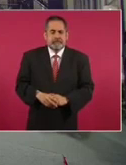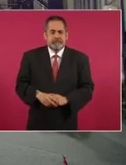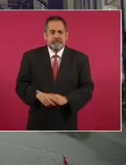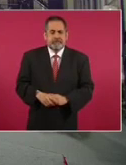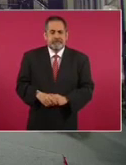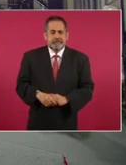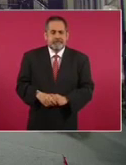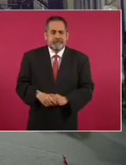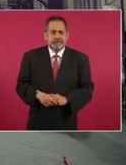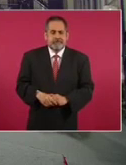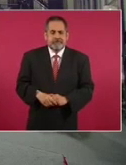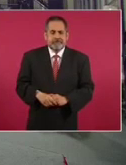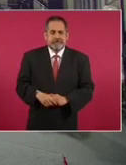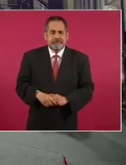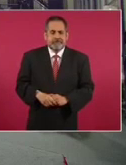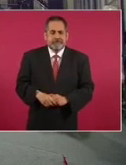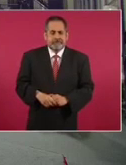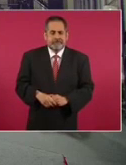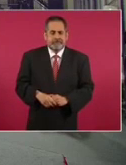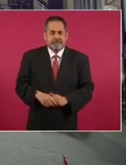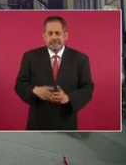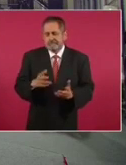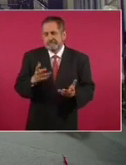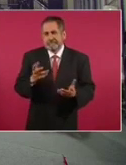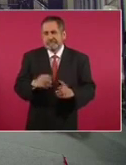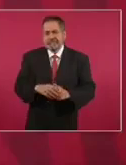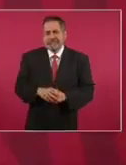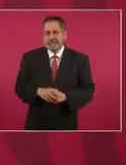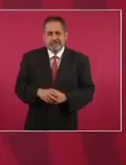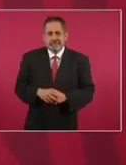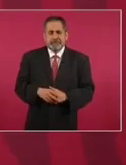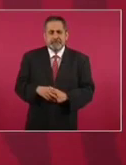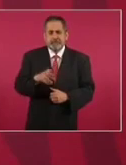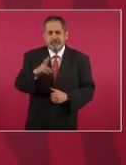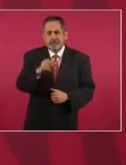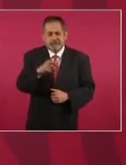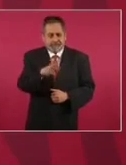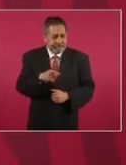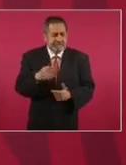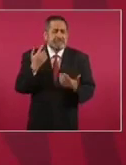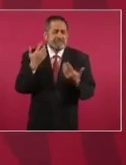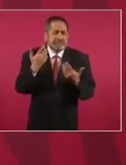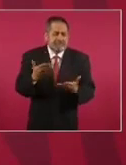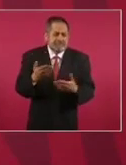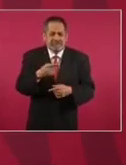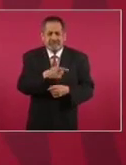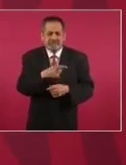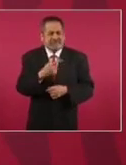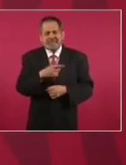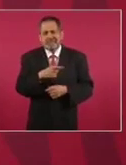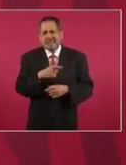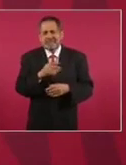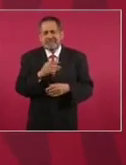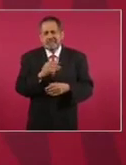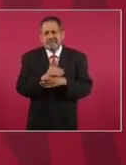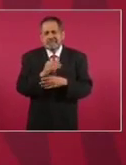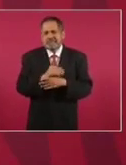que no no tiene caso este